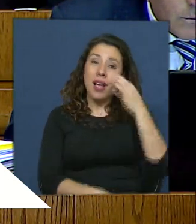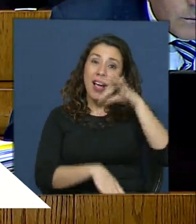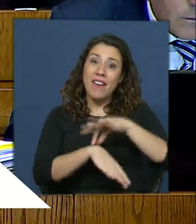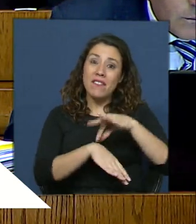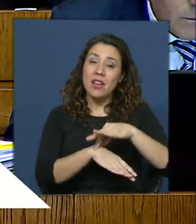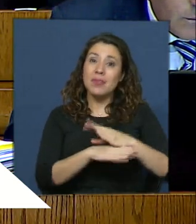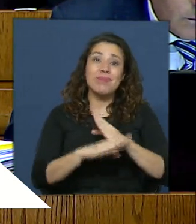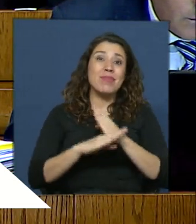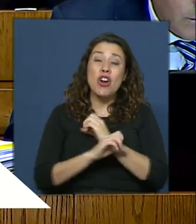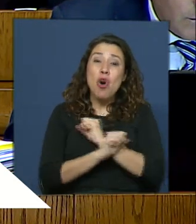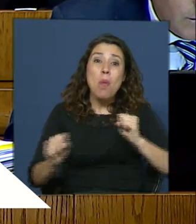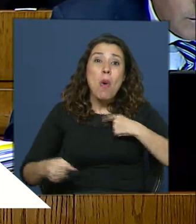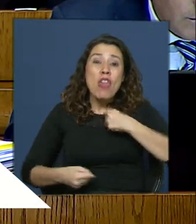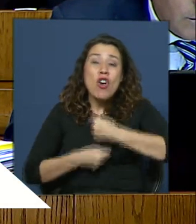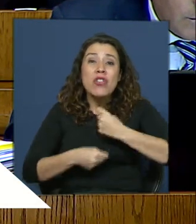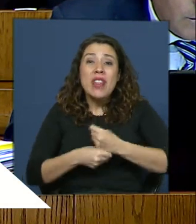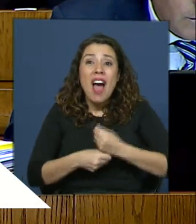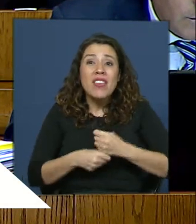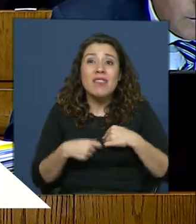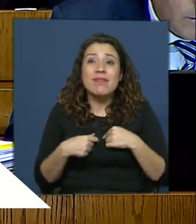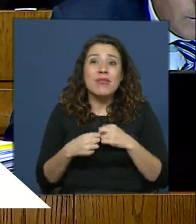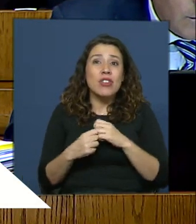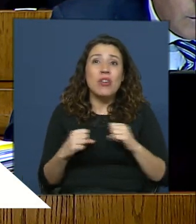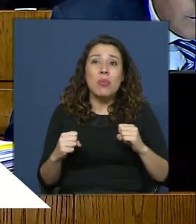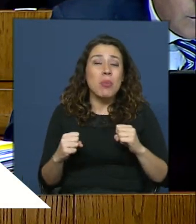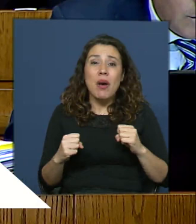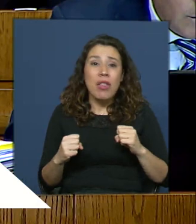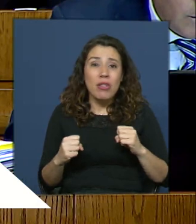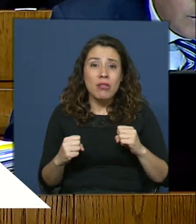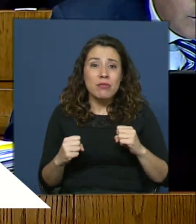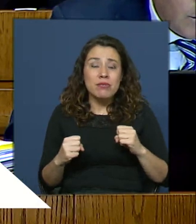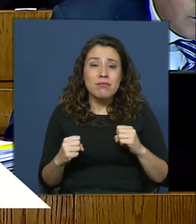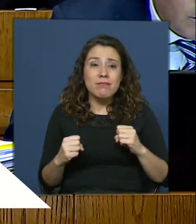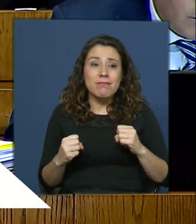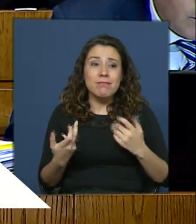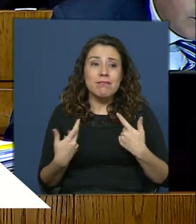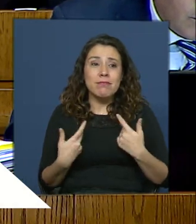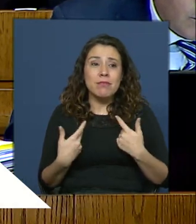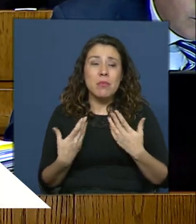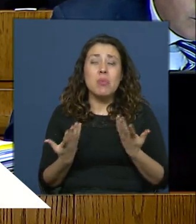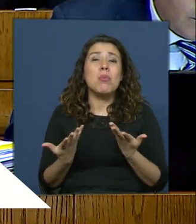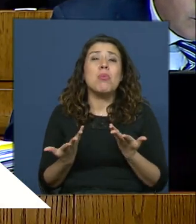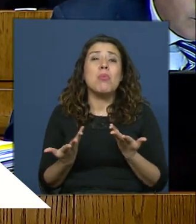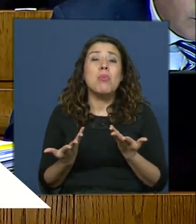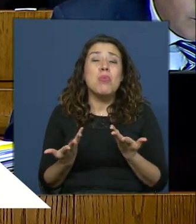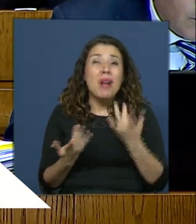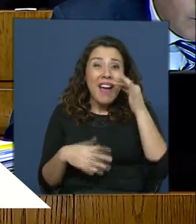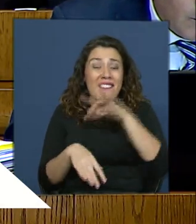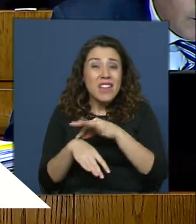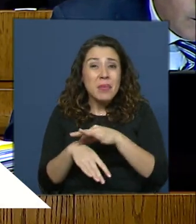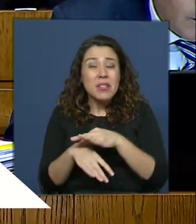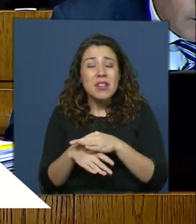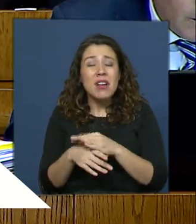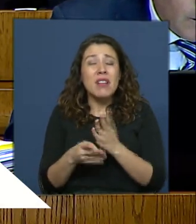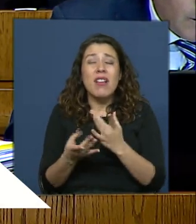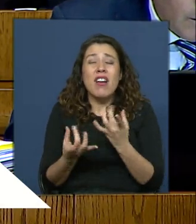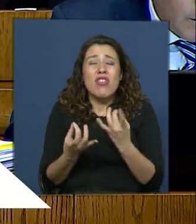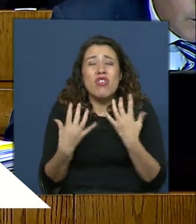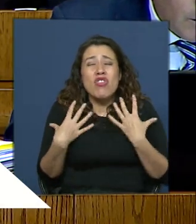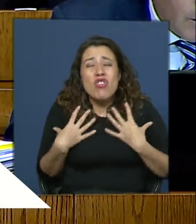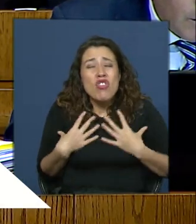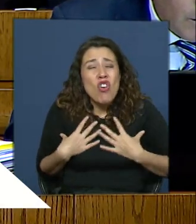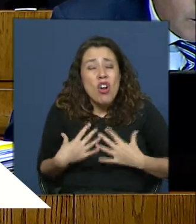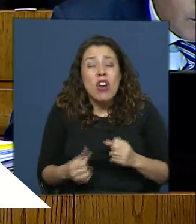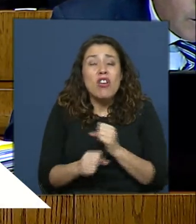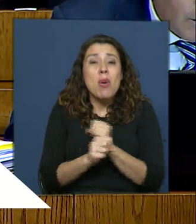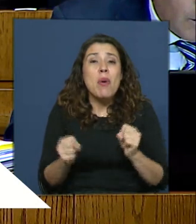que invalida a la persona, la inhabilita a la persona y le produce ciertas alteraciones, disminuciones